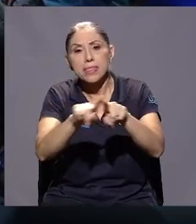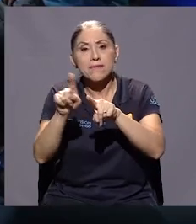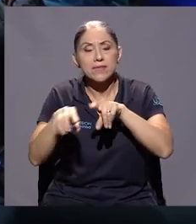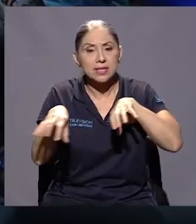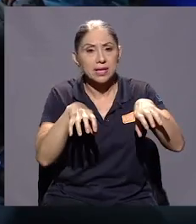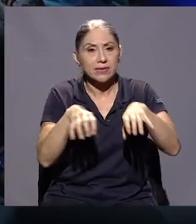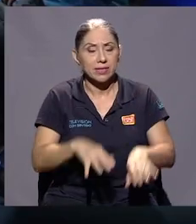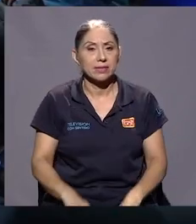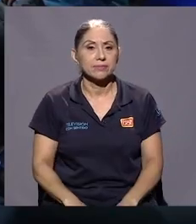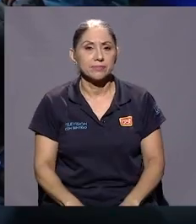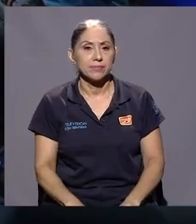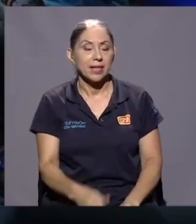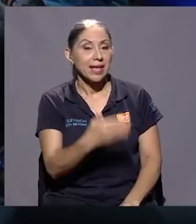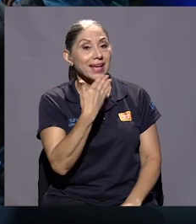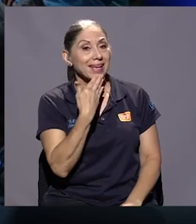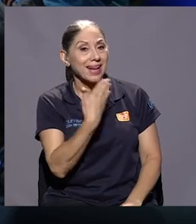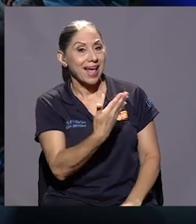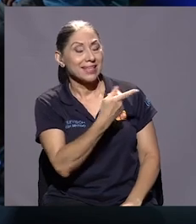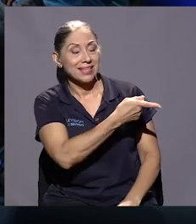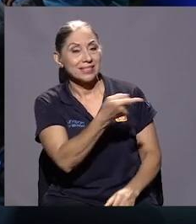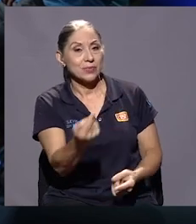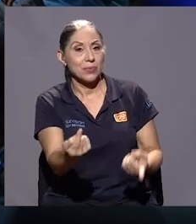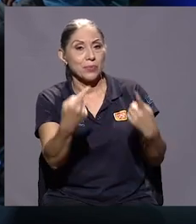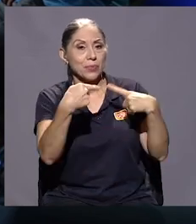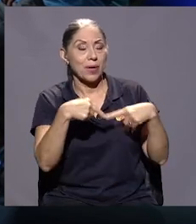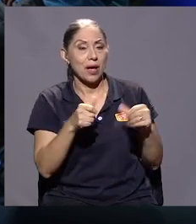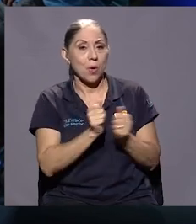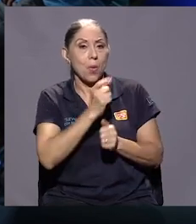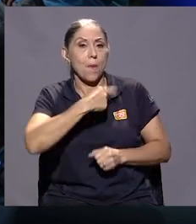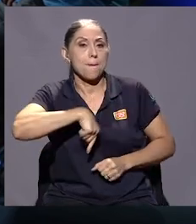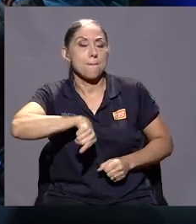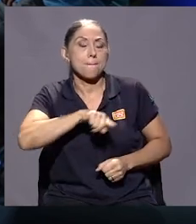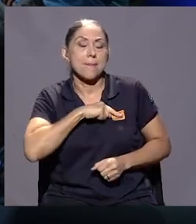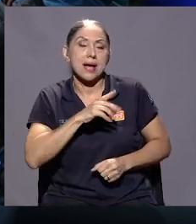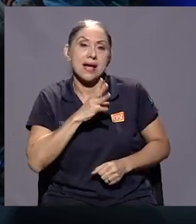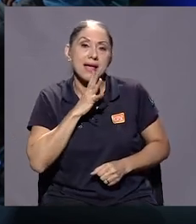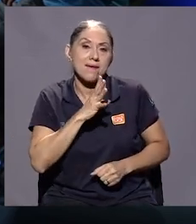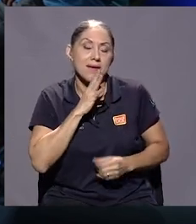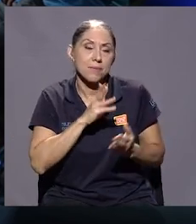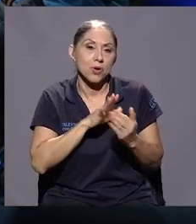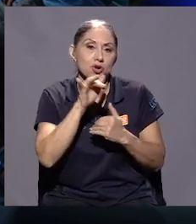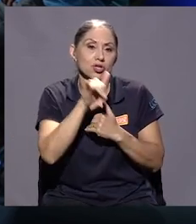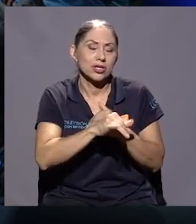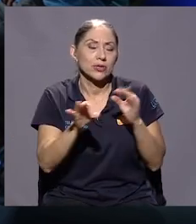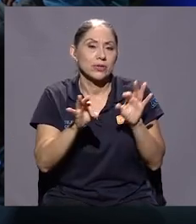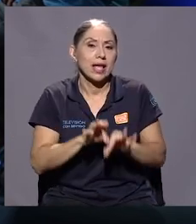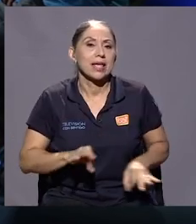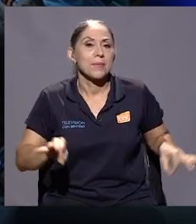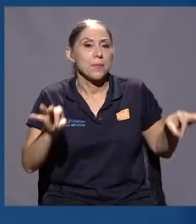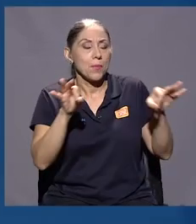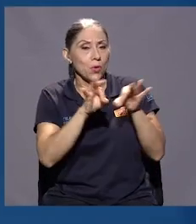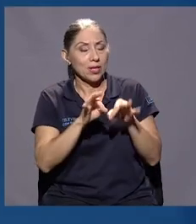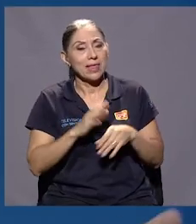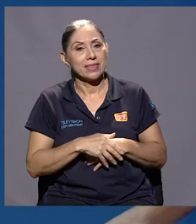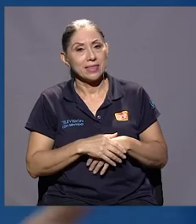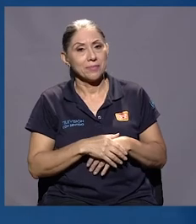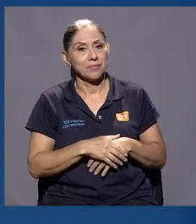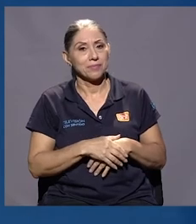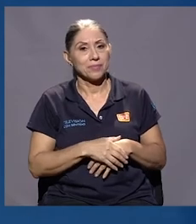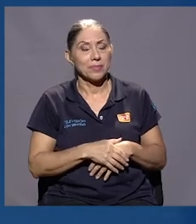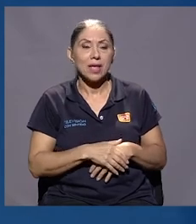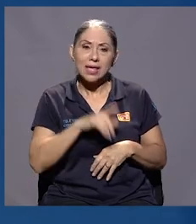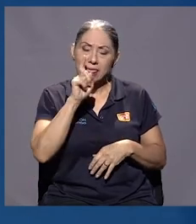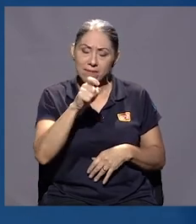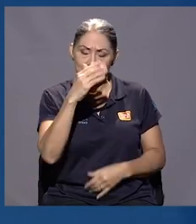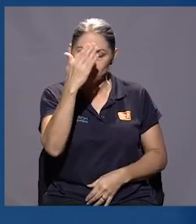por acompañarnos y hablarnos de este proyecto tan importante de rescatar y de acercarnos y